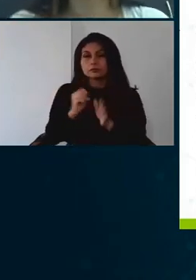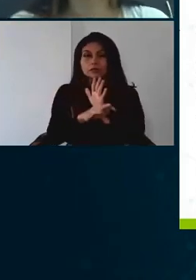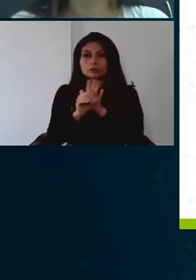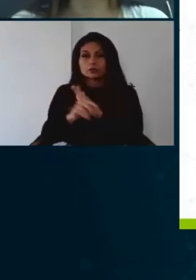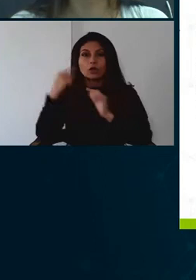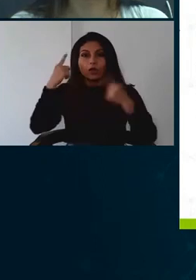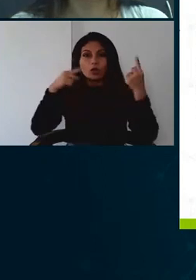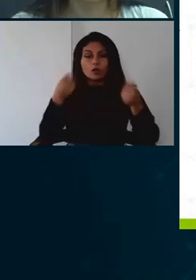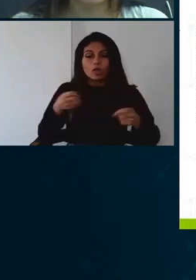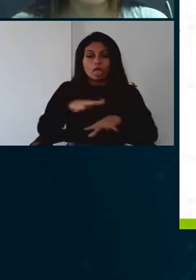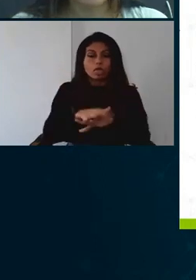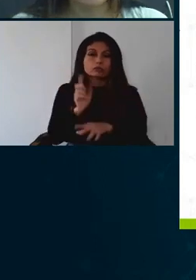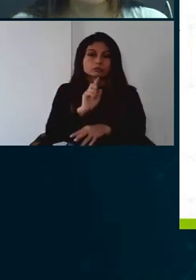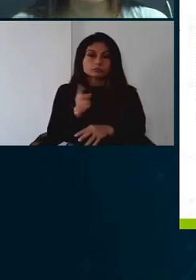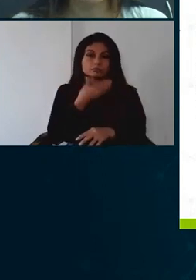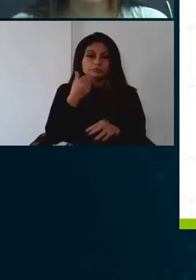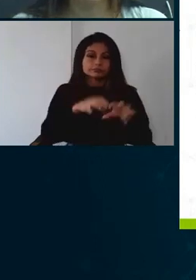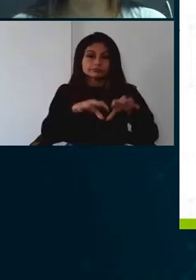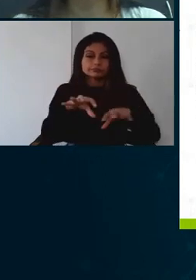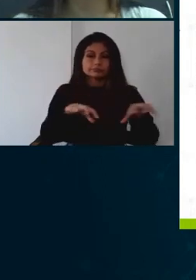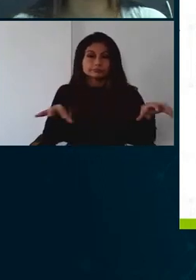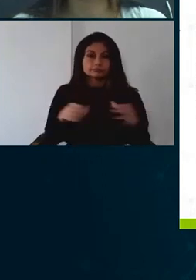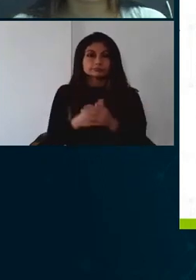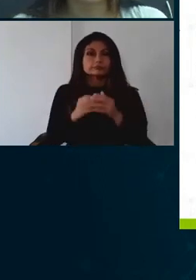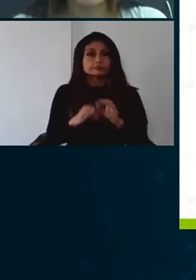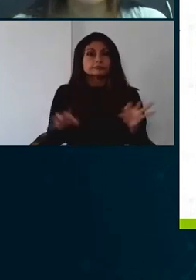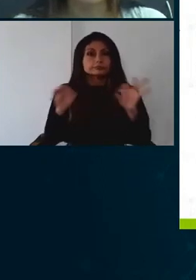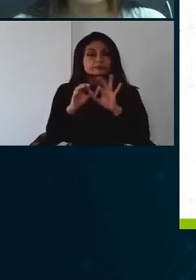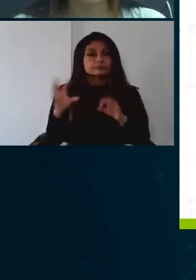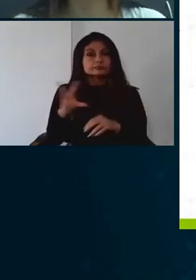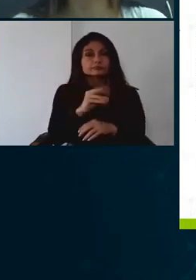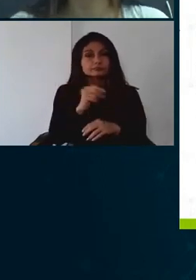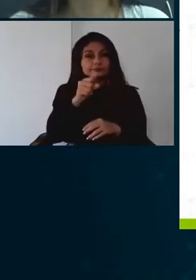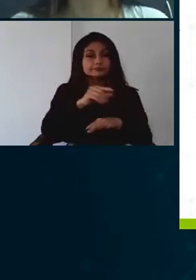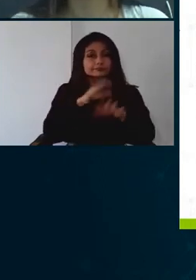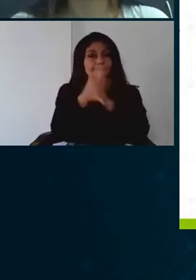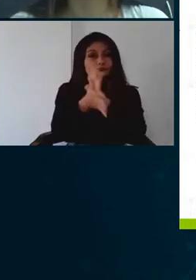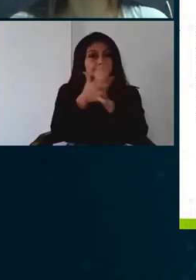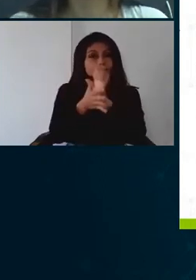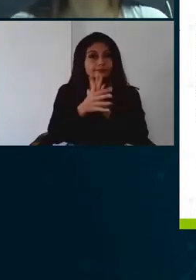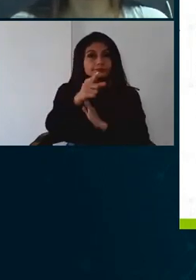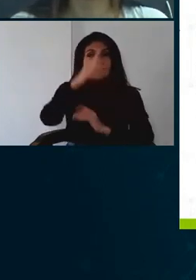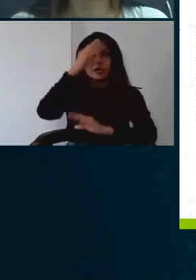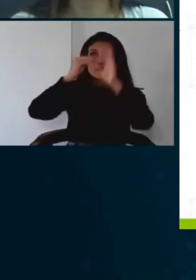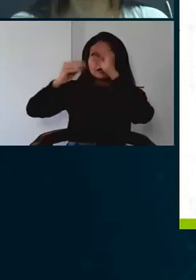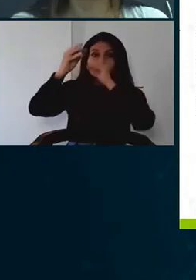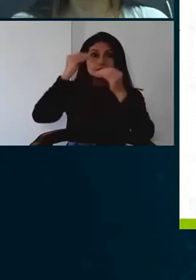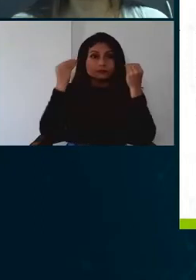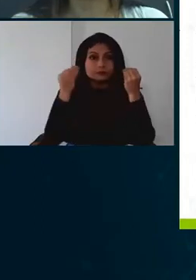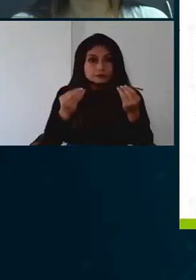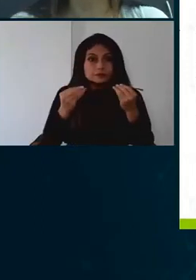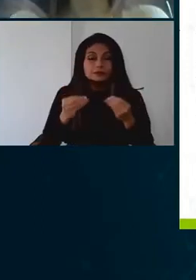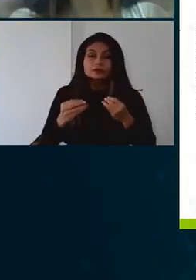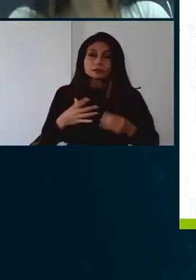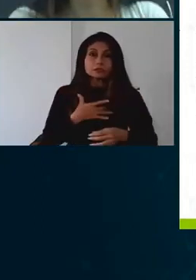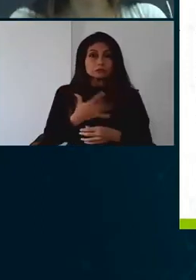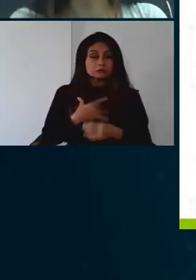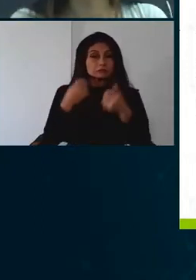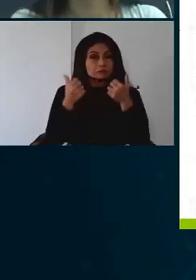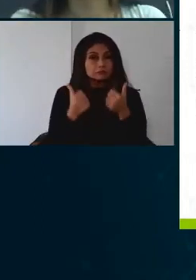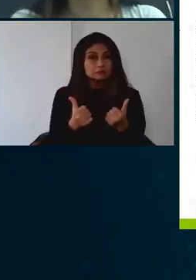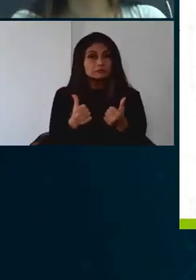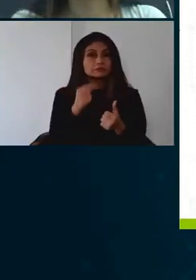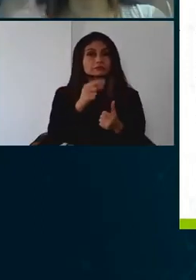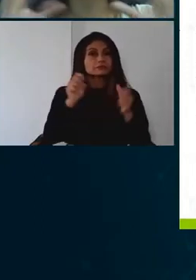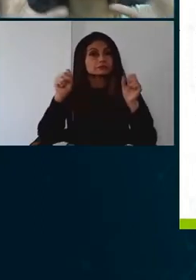espero que esta presentación haya sido muy enriquecedora para ustedes, que hayan logrado, pues que hayamos